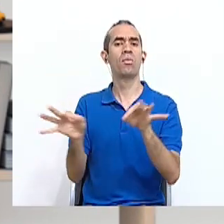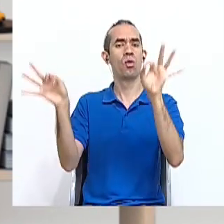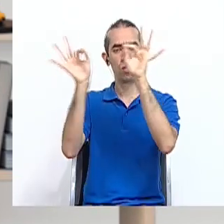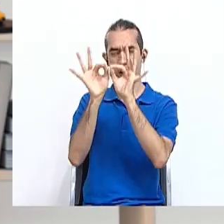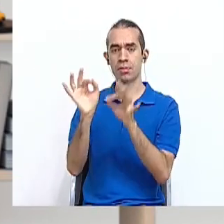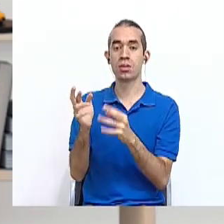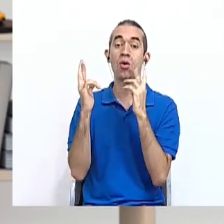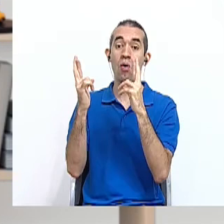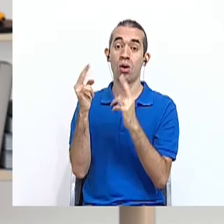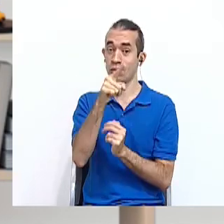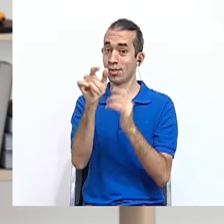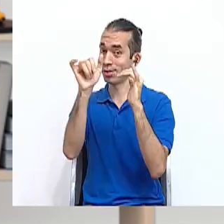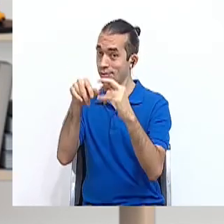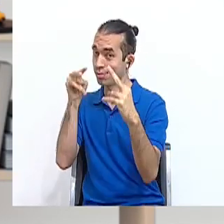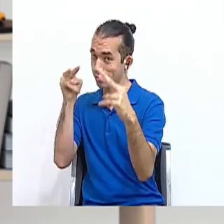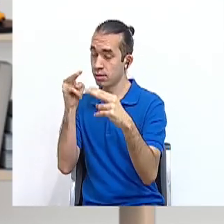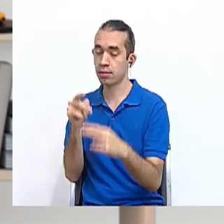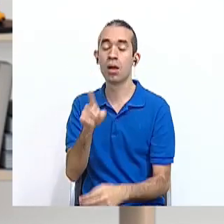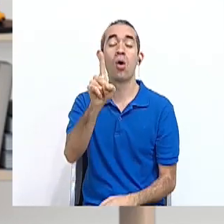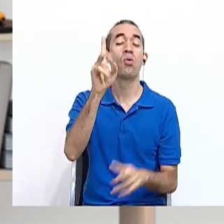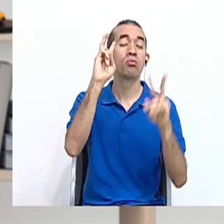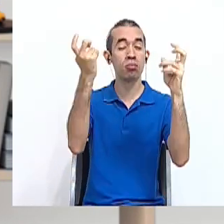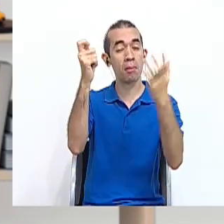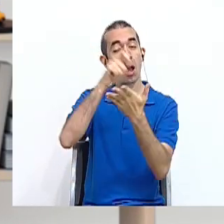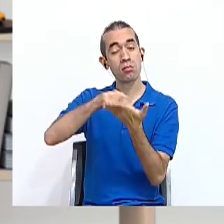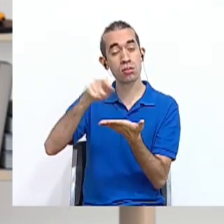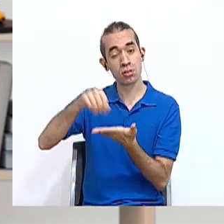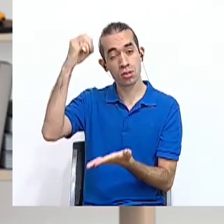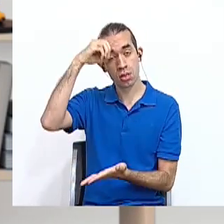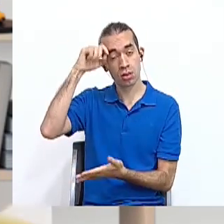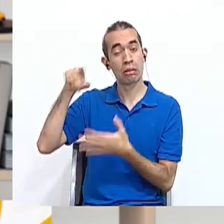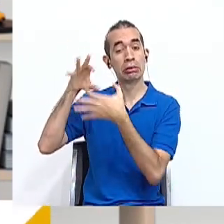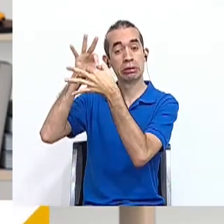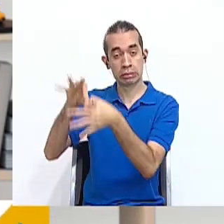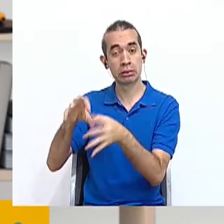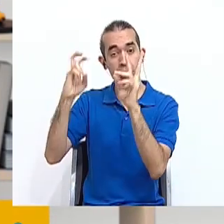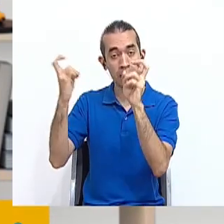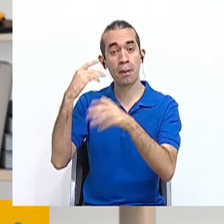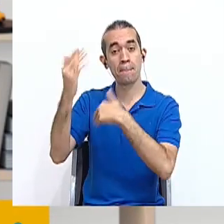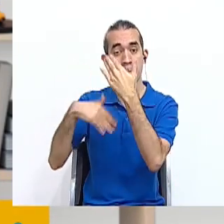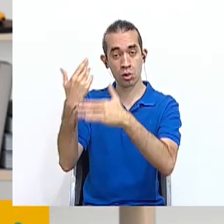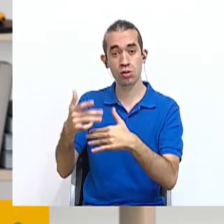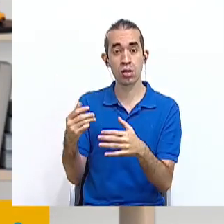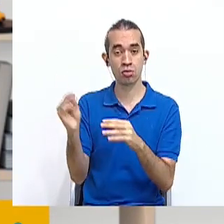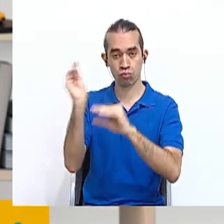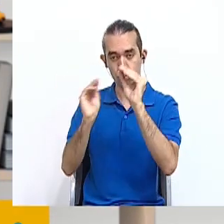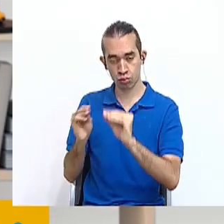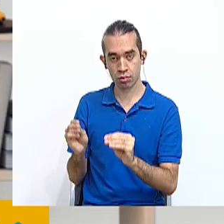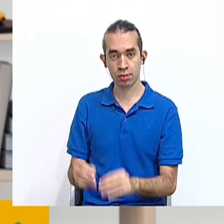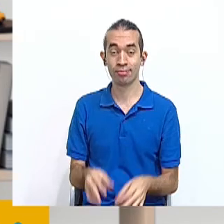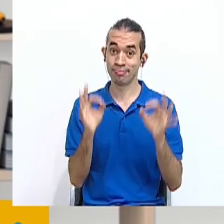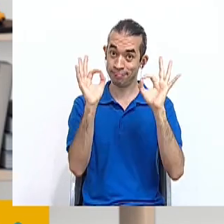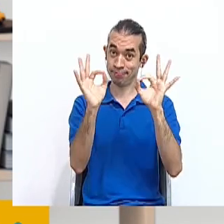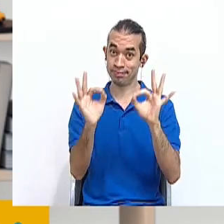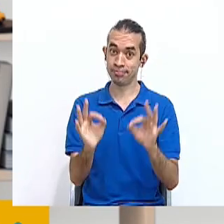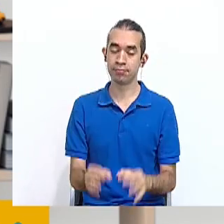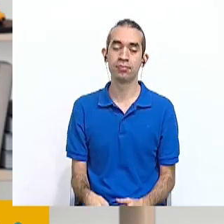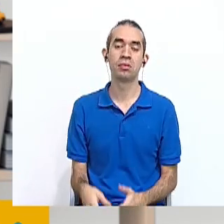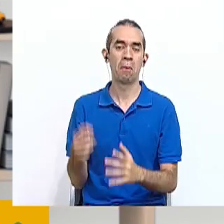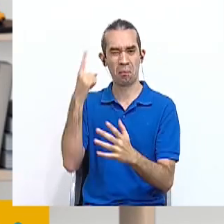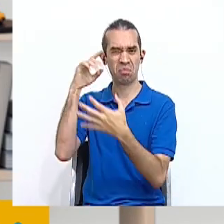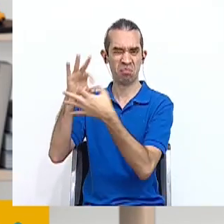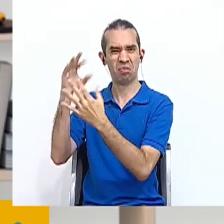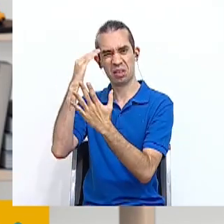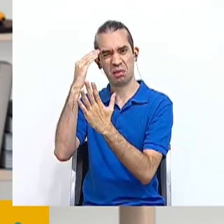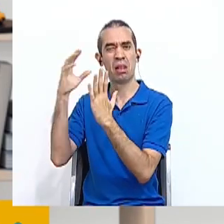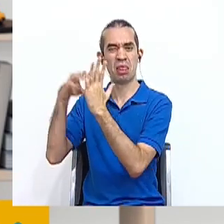y espero que se queden. Hay un tema del ensayo en donde ella retoma los temas del proceso de construcción. Está bien, de un texto, entonces los